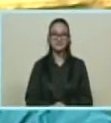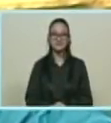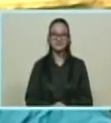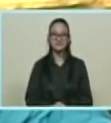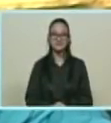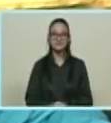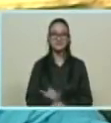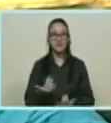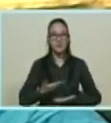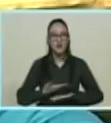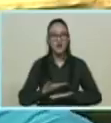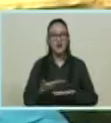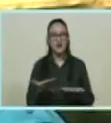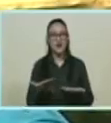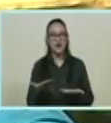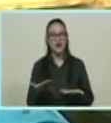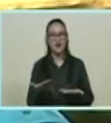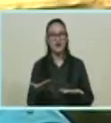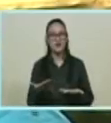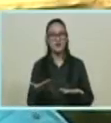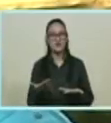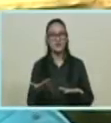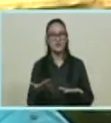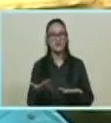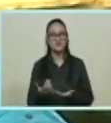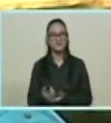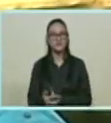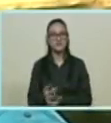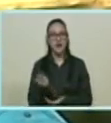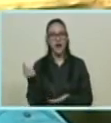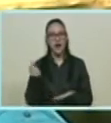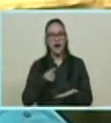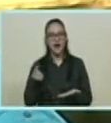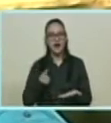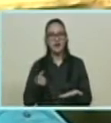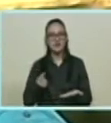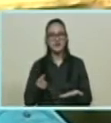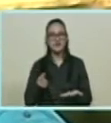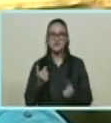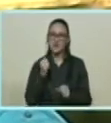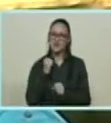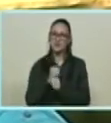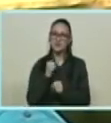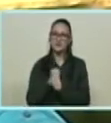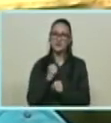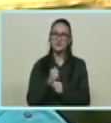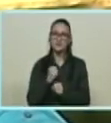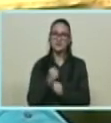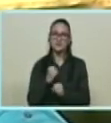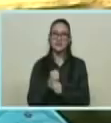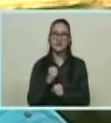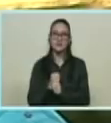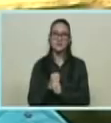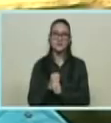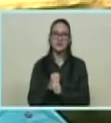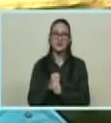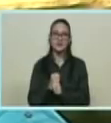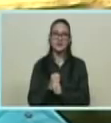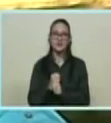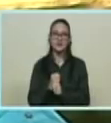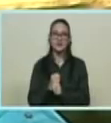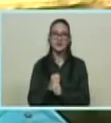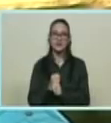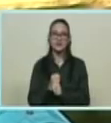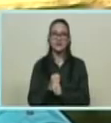Aquí tengo este regalo hecho por uno de los artistas que trabaja piezas más